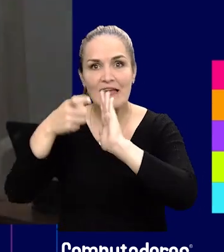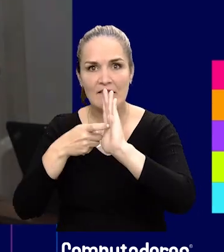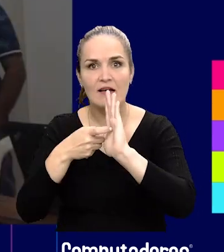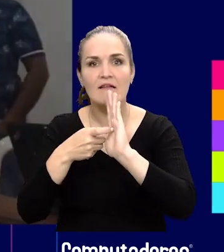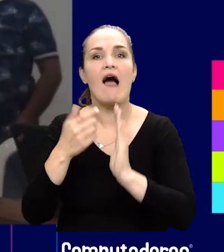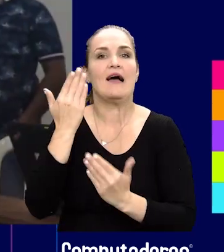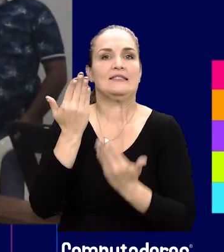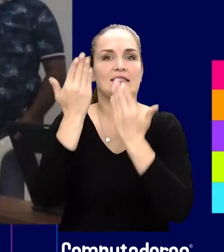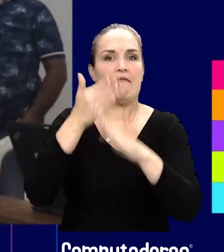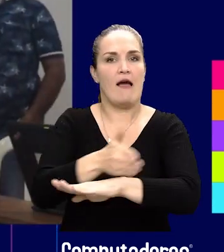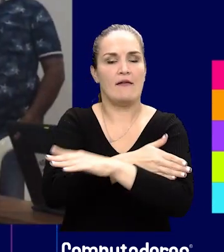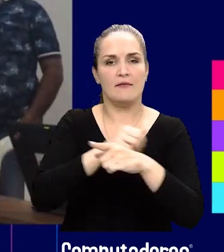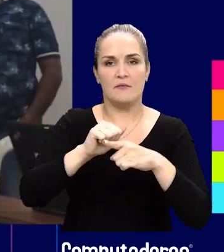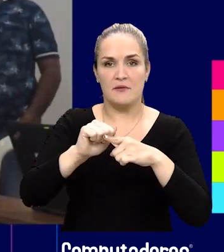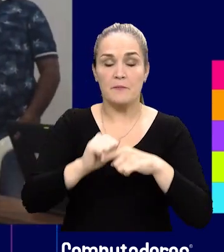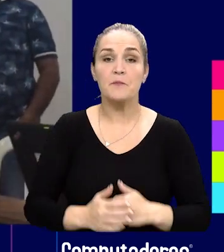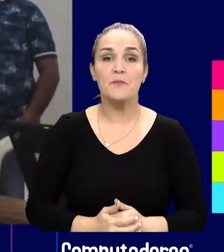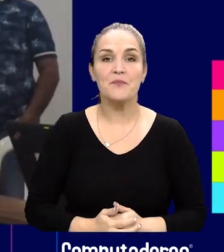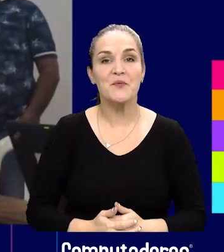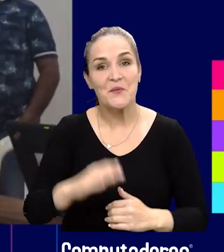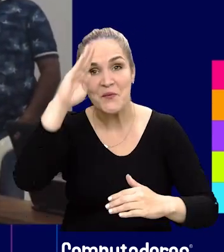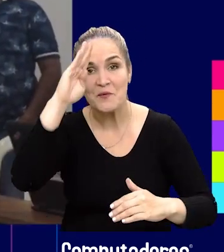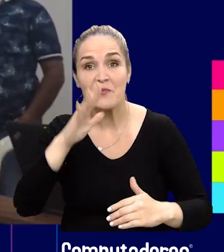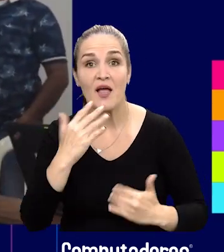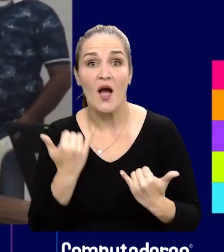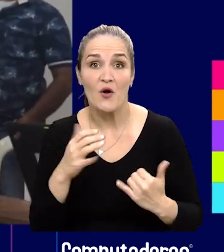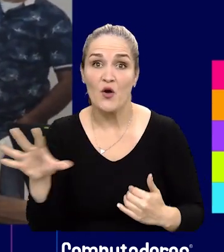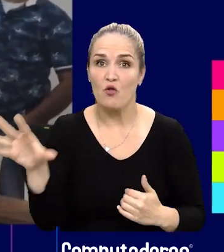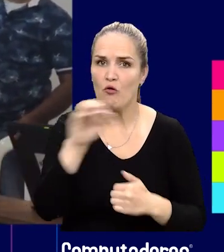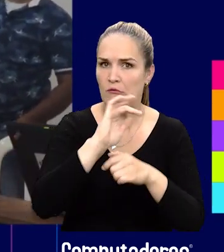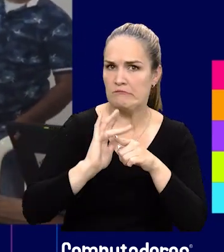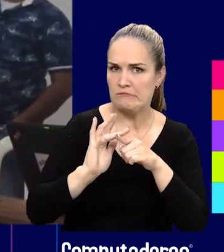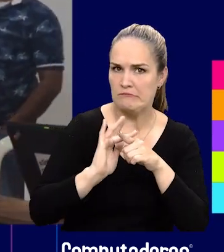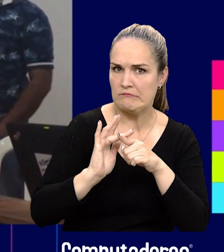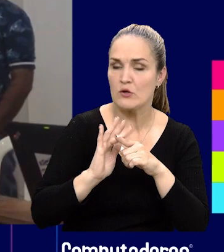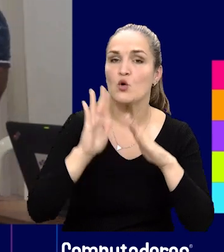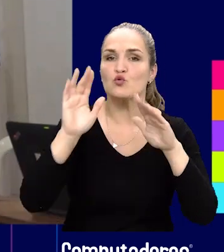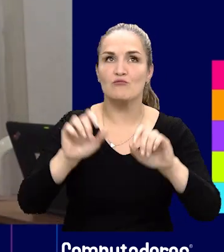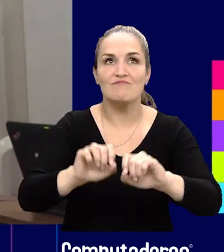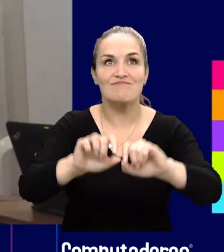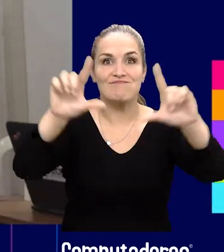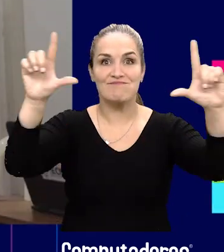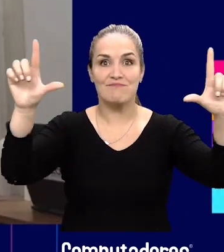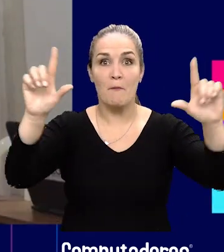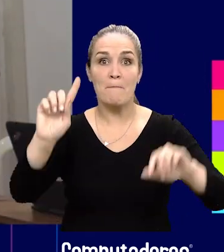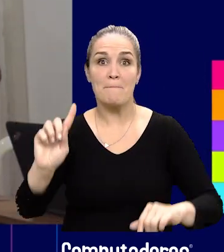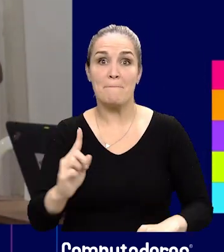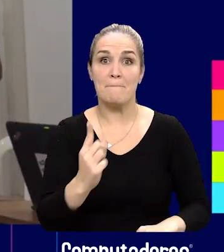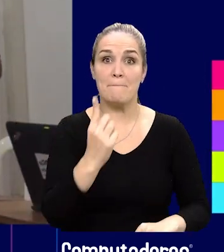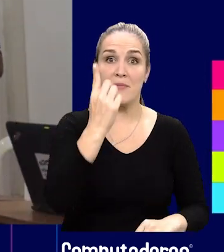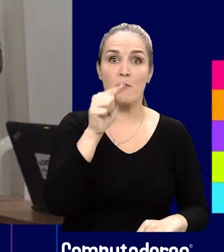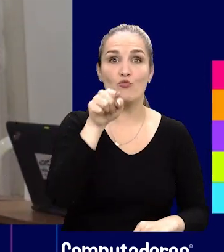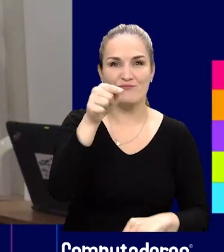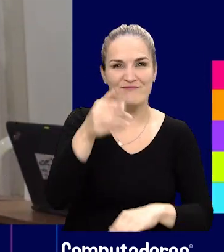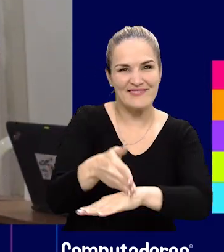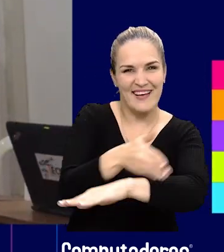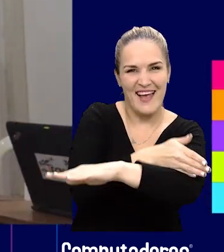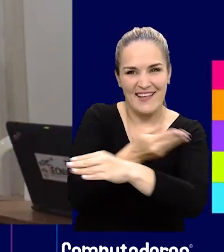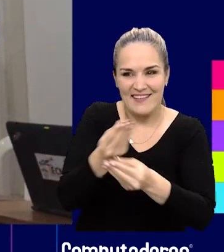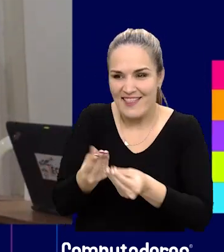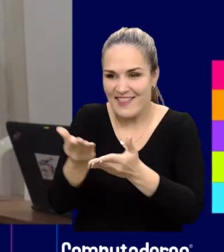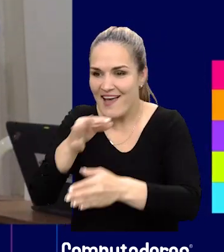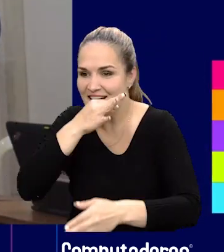vamos a seguir realizando los trabajos con la plataforma LectoScript TIC. Entonces, el primer paso es ingresar el usuario y la credencial que ya les